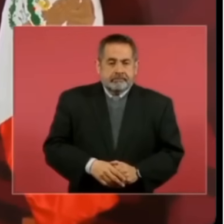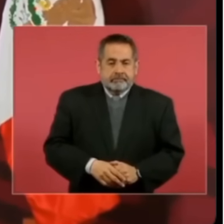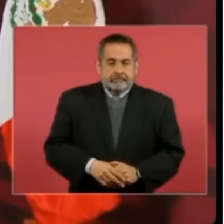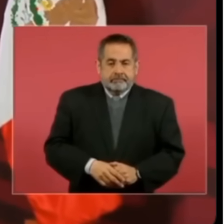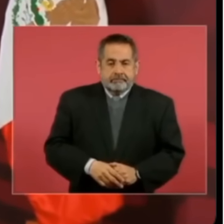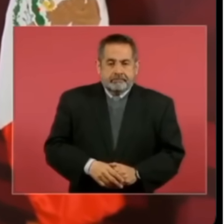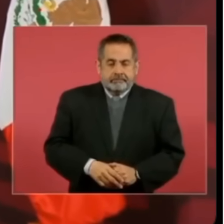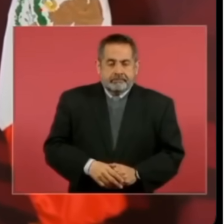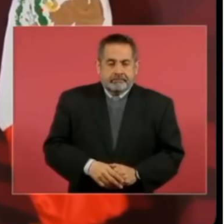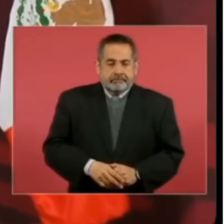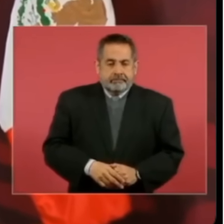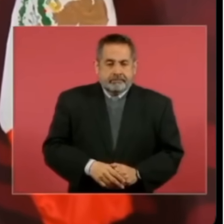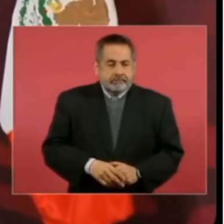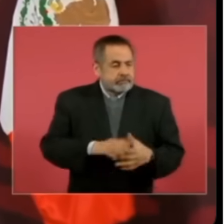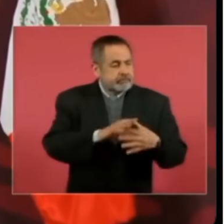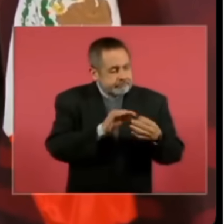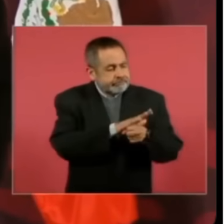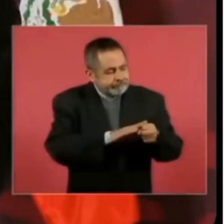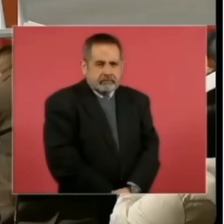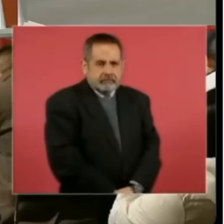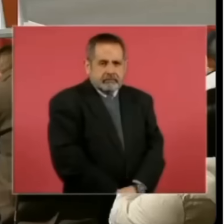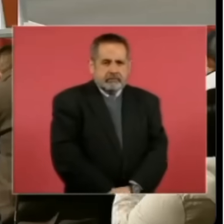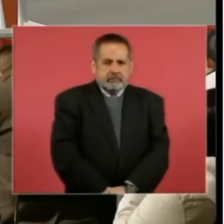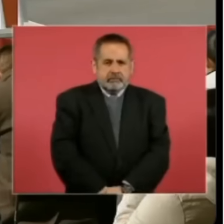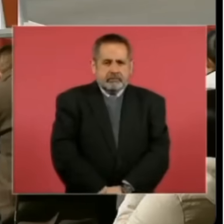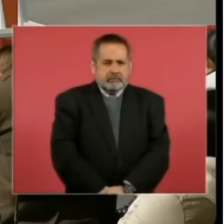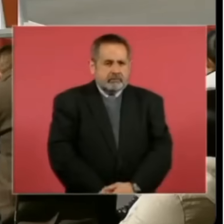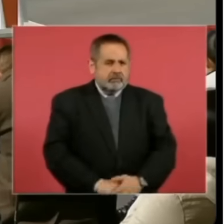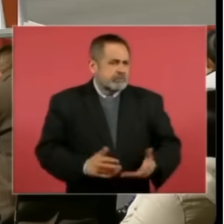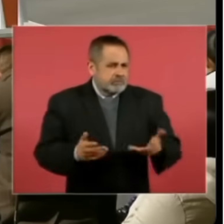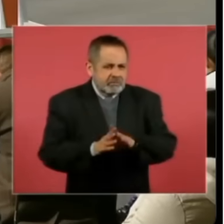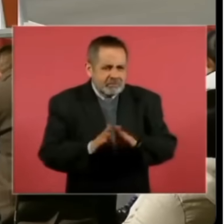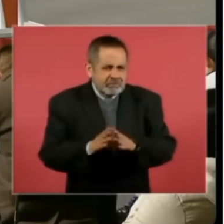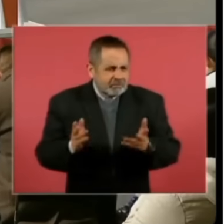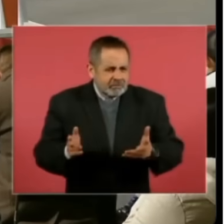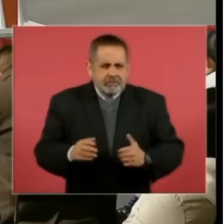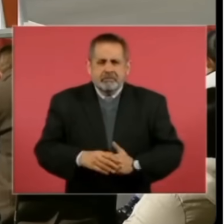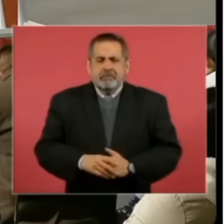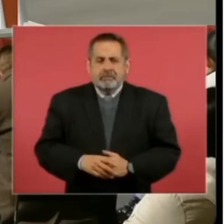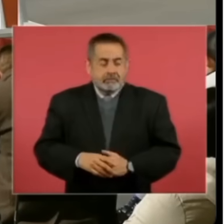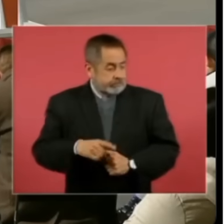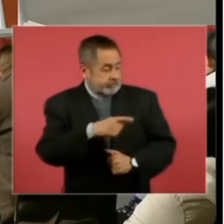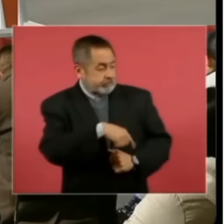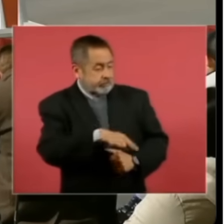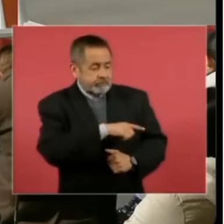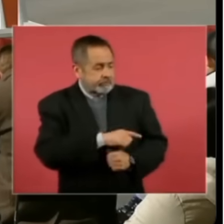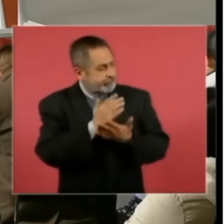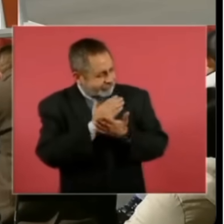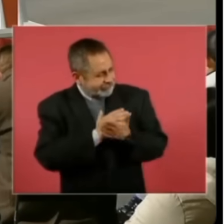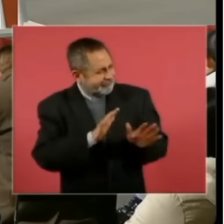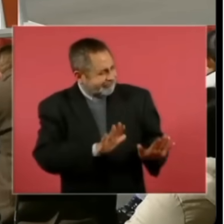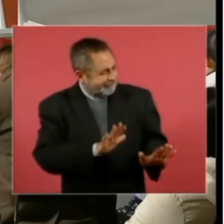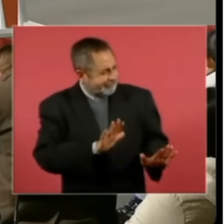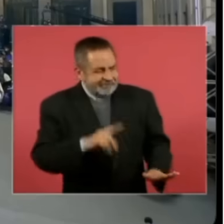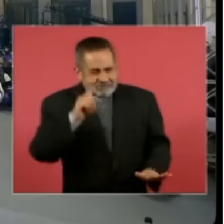Ayer el presidente López Obrador señala a Carlos Loret de Mola de estar vinculado con una empresa de